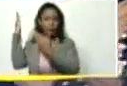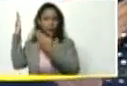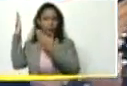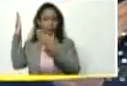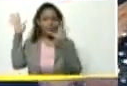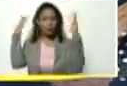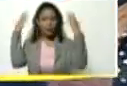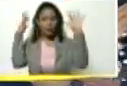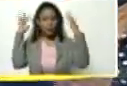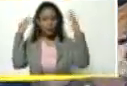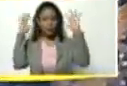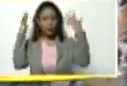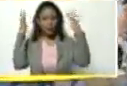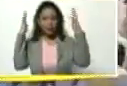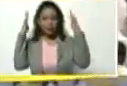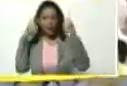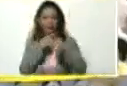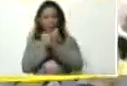Se están graduando